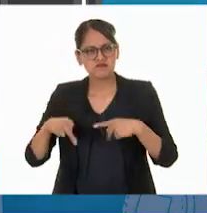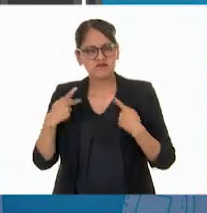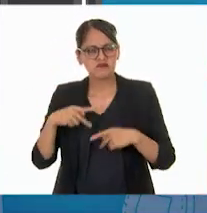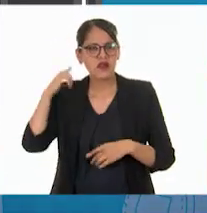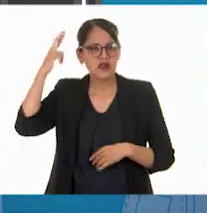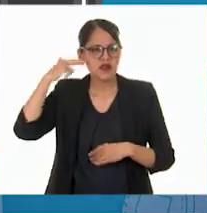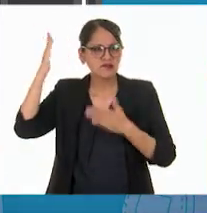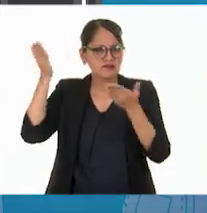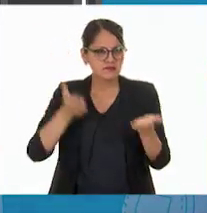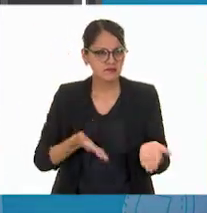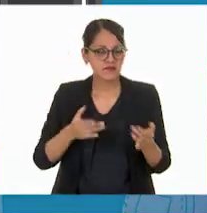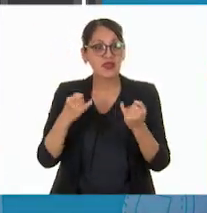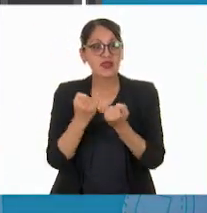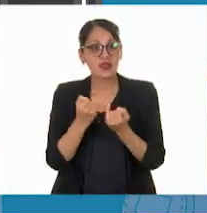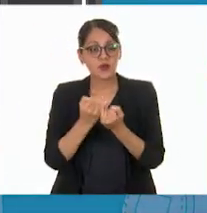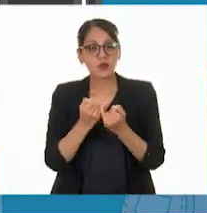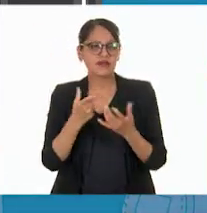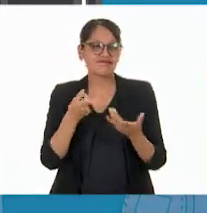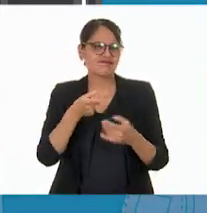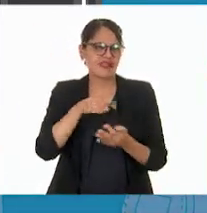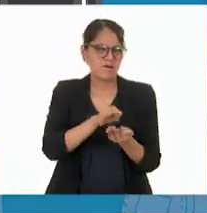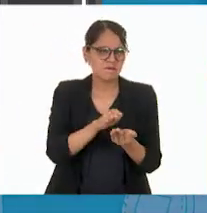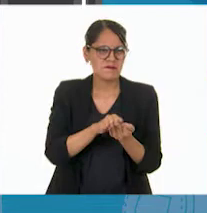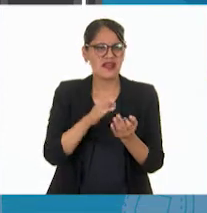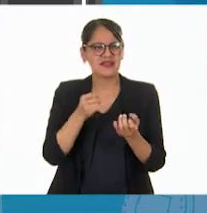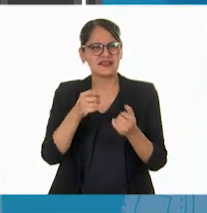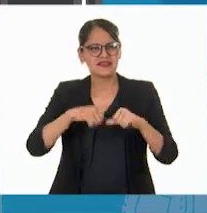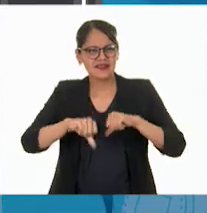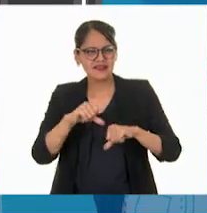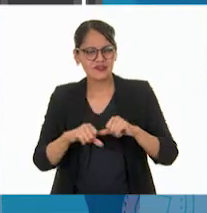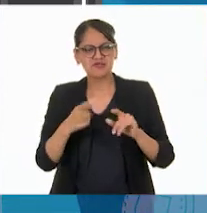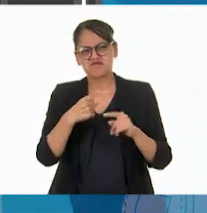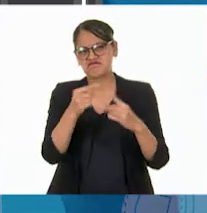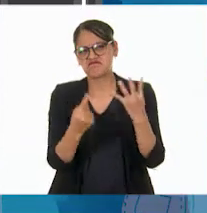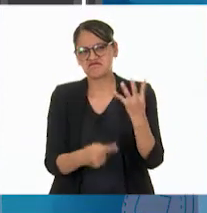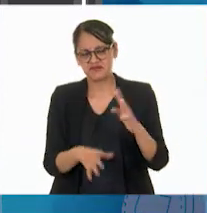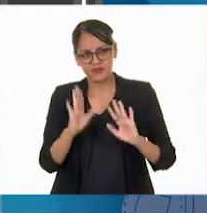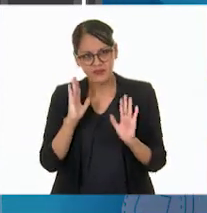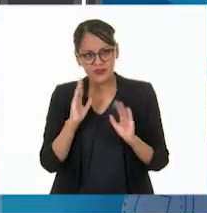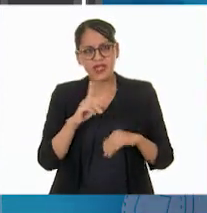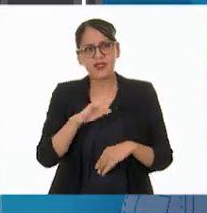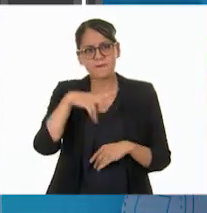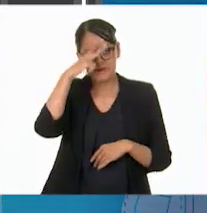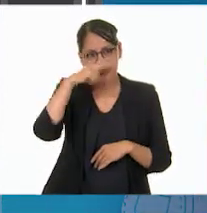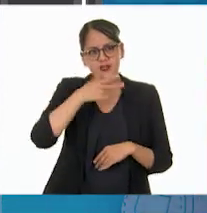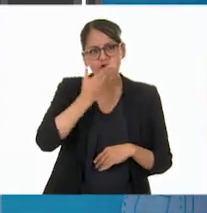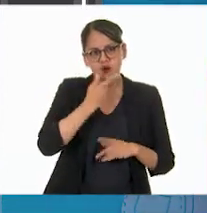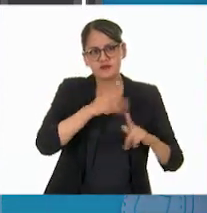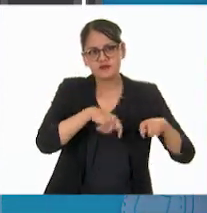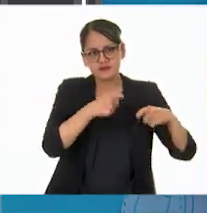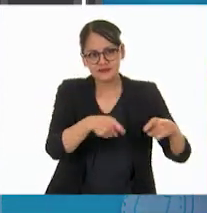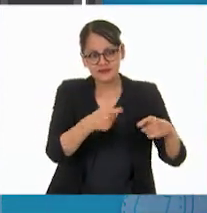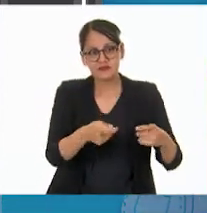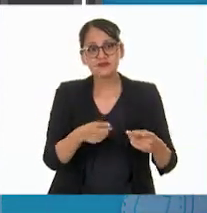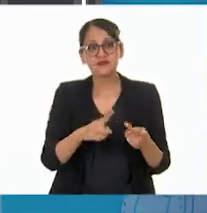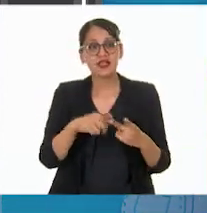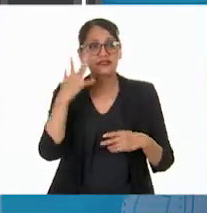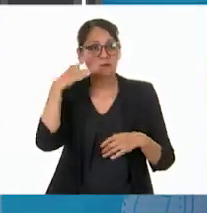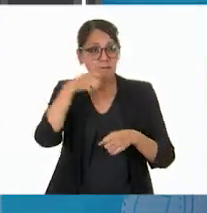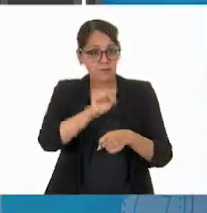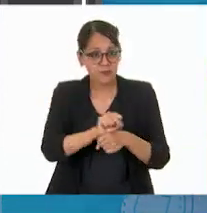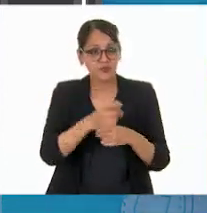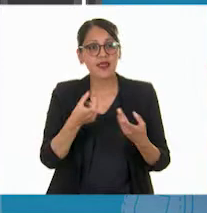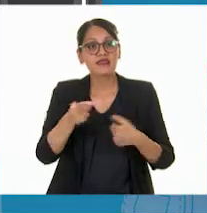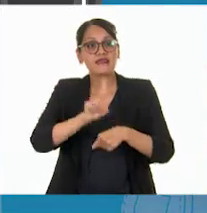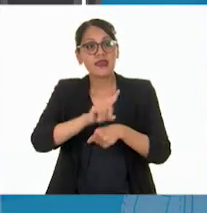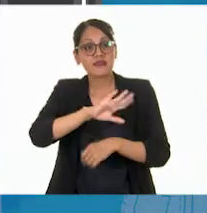regalos, la Candelaria, los tamales y el atole, el carnaval tan lleno de alegría, la Semana Santa, el Día